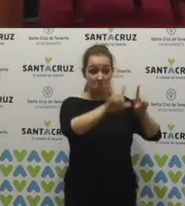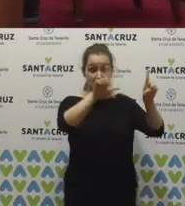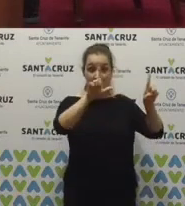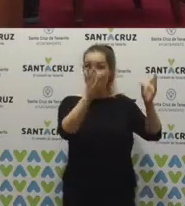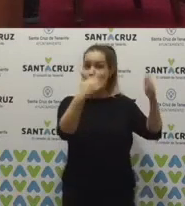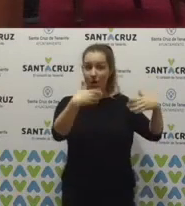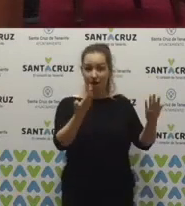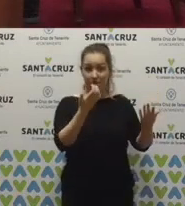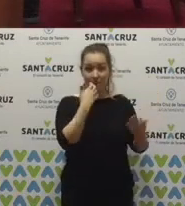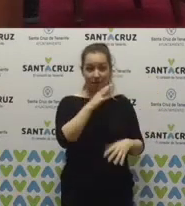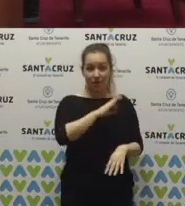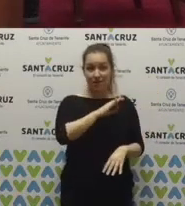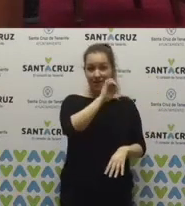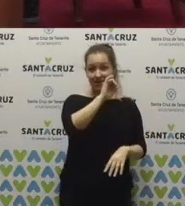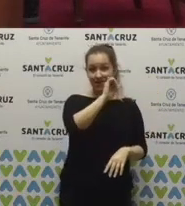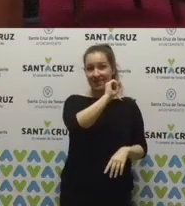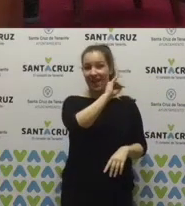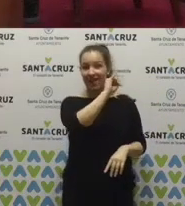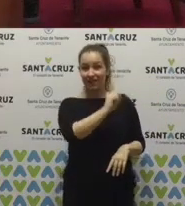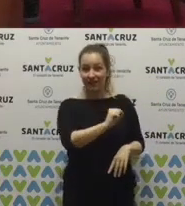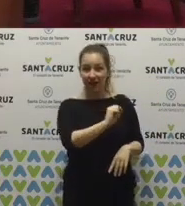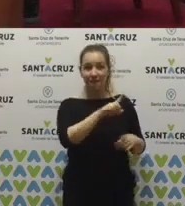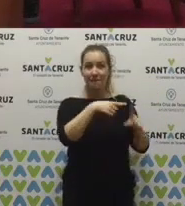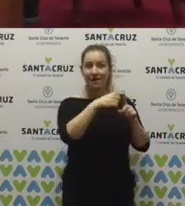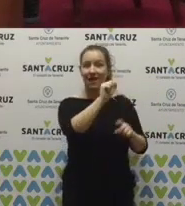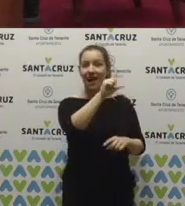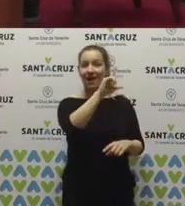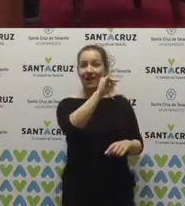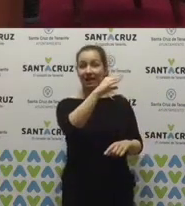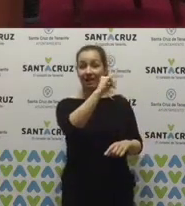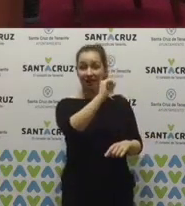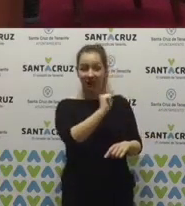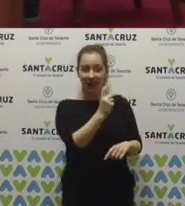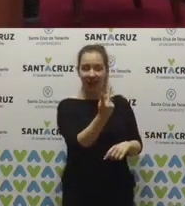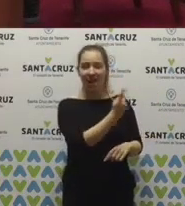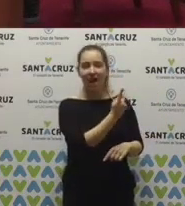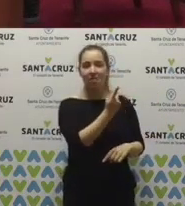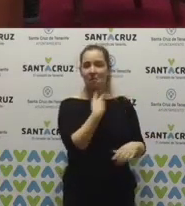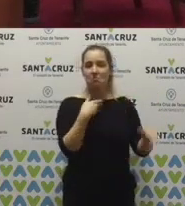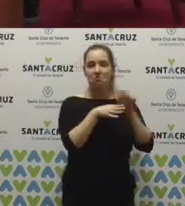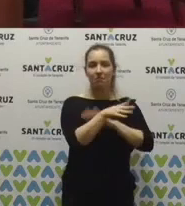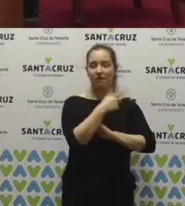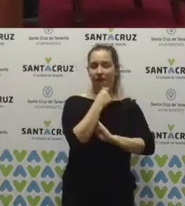yaiza y doña alicia han sido las que han entrado con facilidad